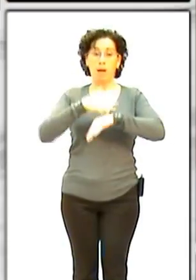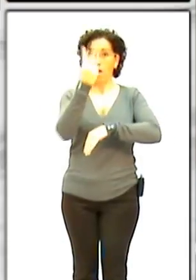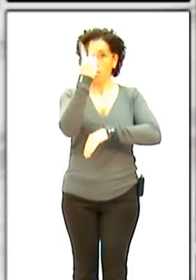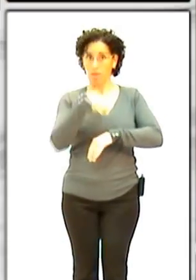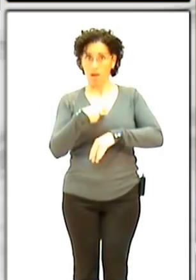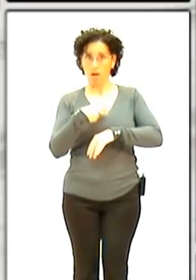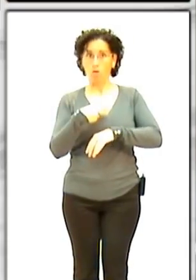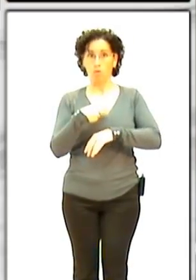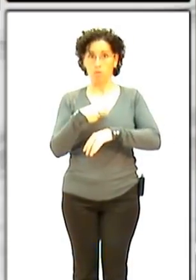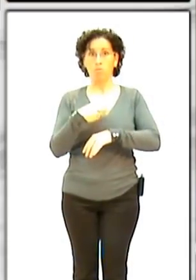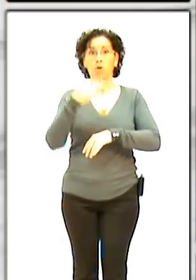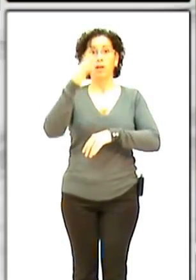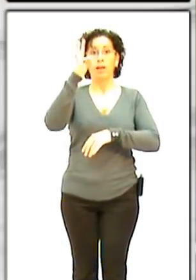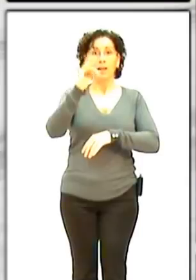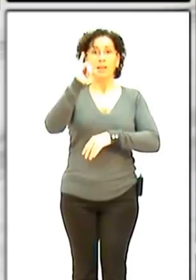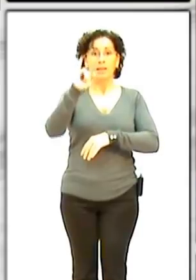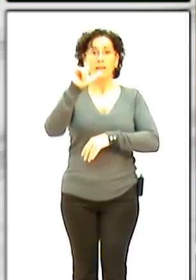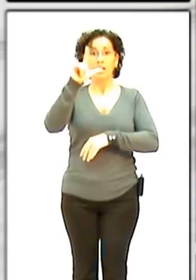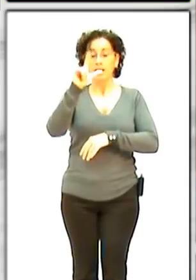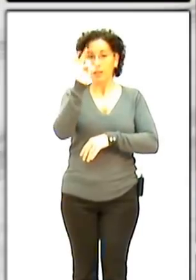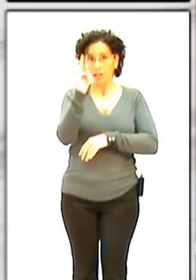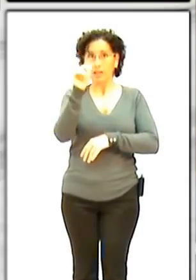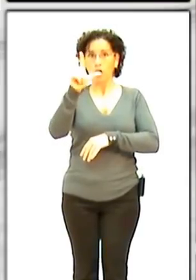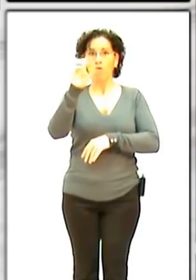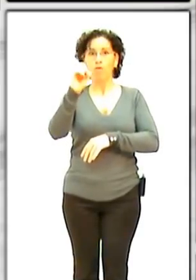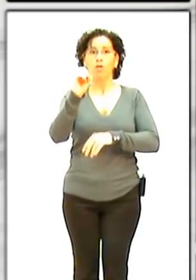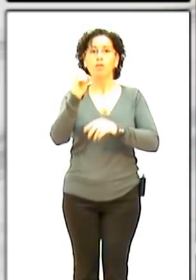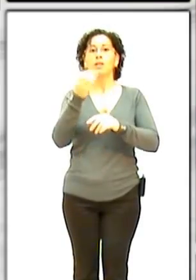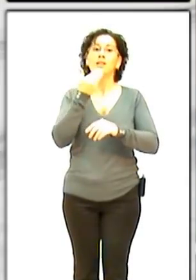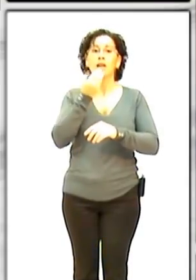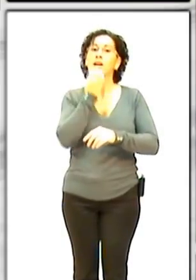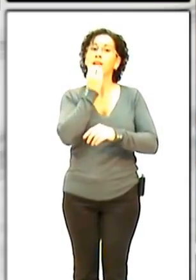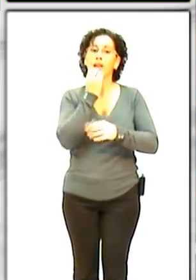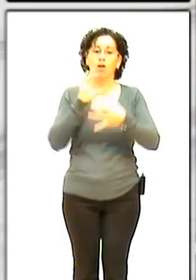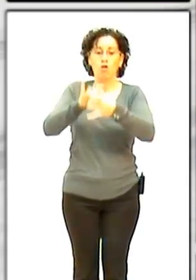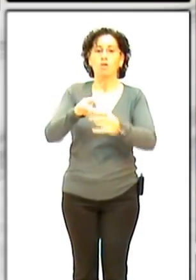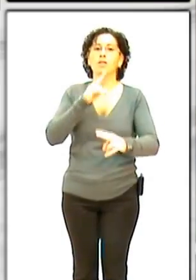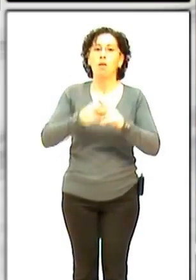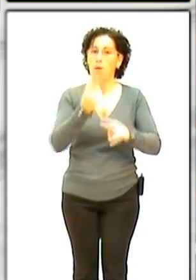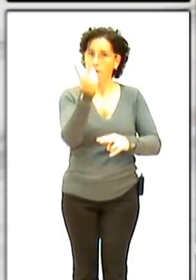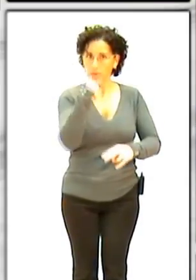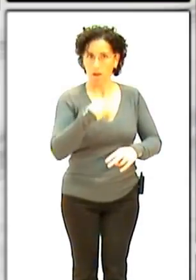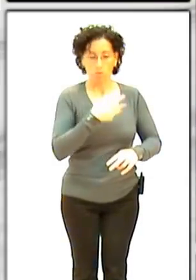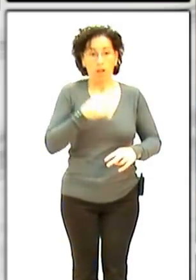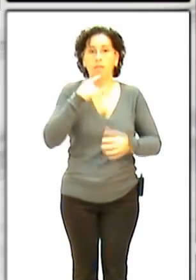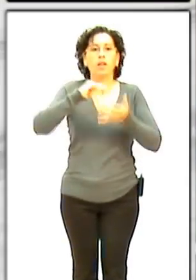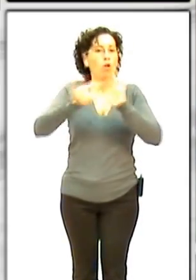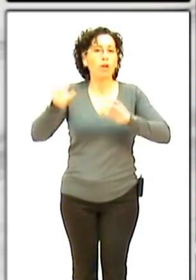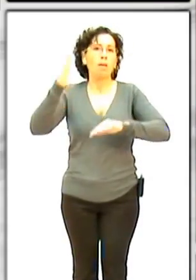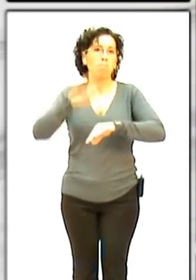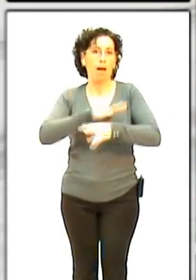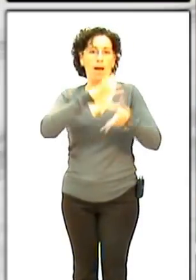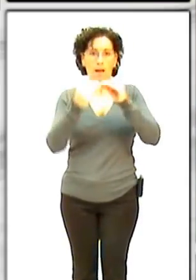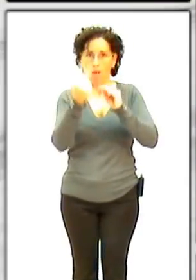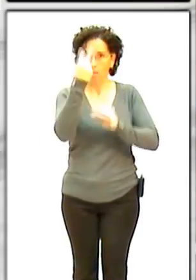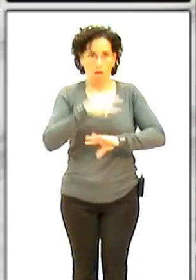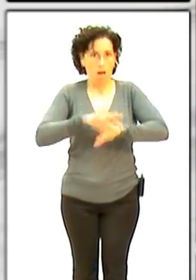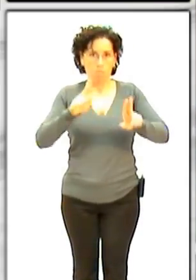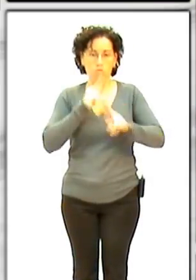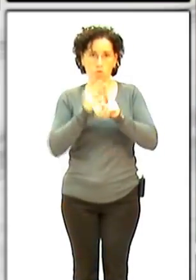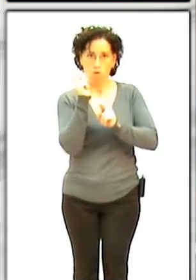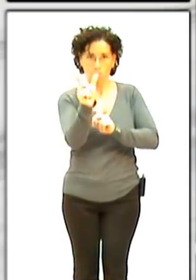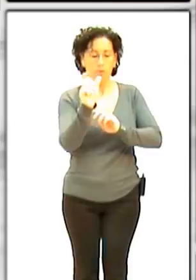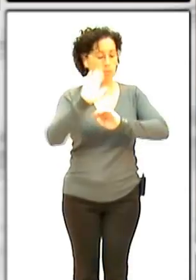es ciego en griego, no hay nada raro, es tecnología específica y aplicada. Bueno, él hablaba un poco de esta fecha,